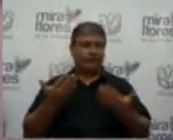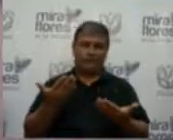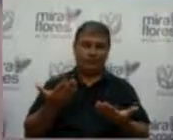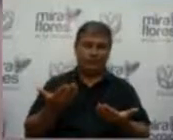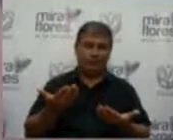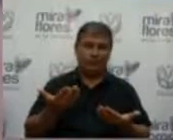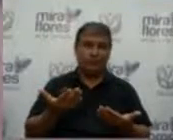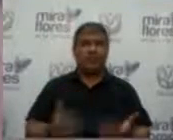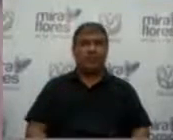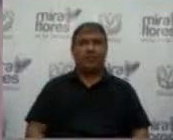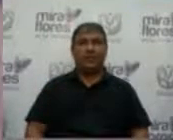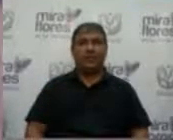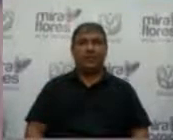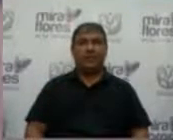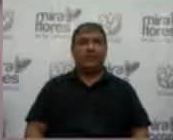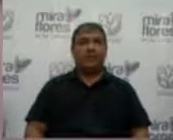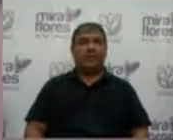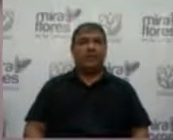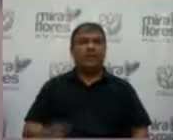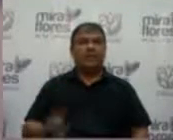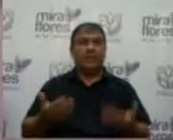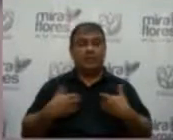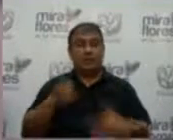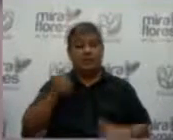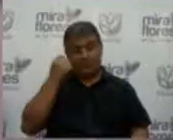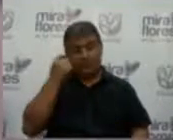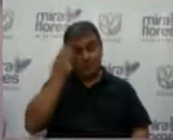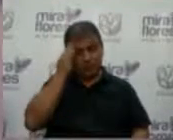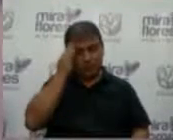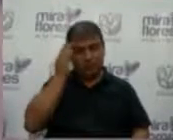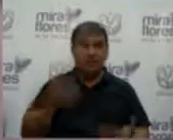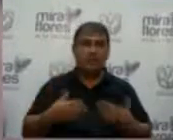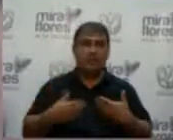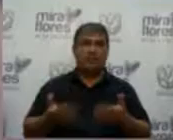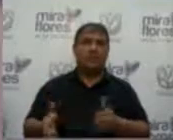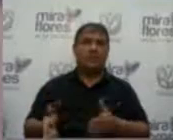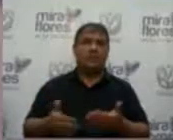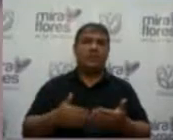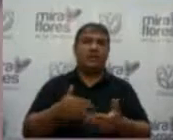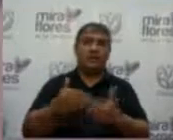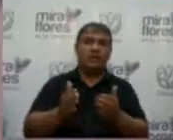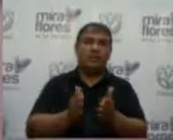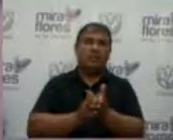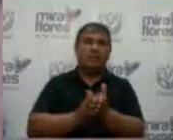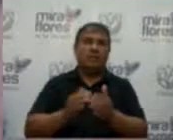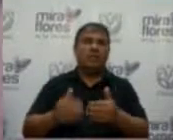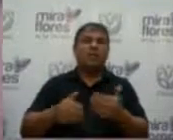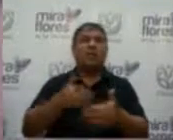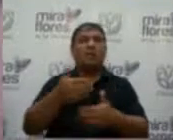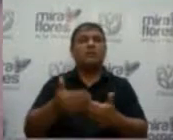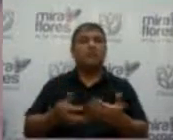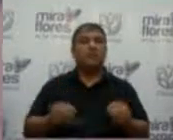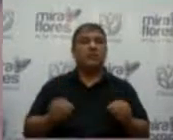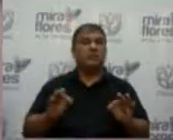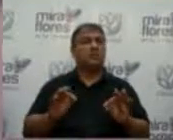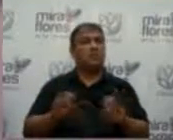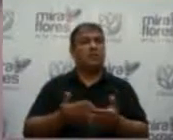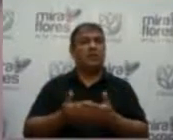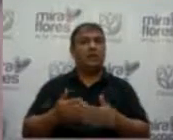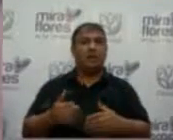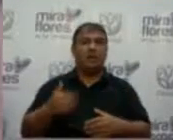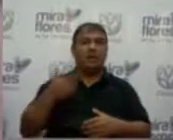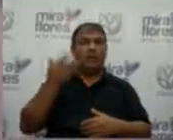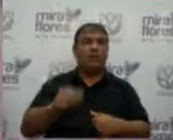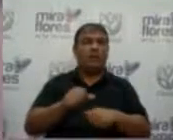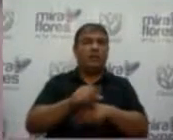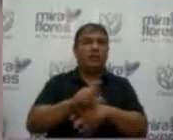dos. Es comprensible, plausible también el paso que ha dado y tendremos a partir